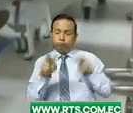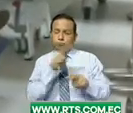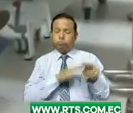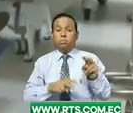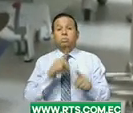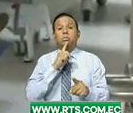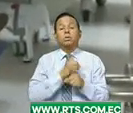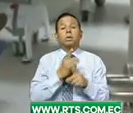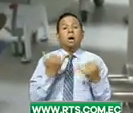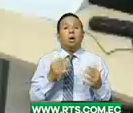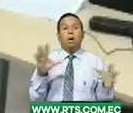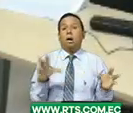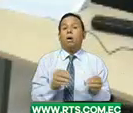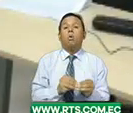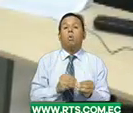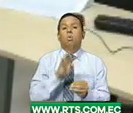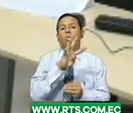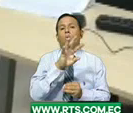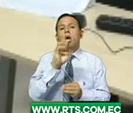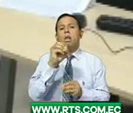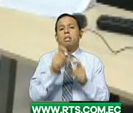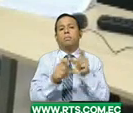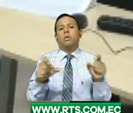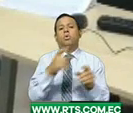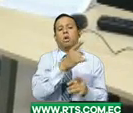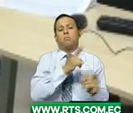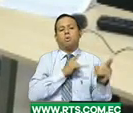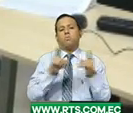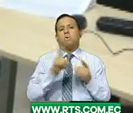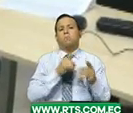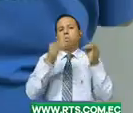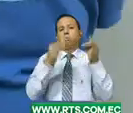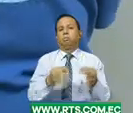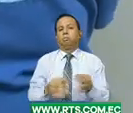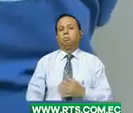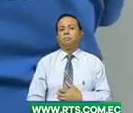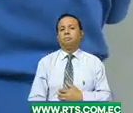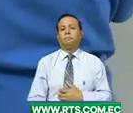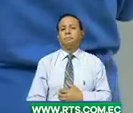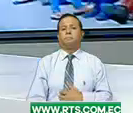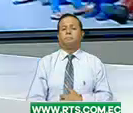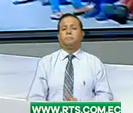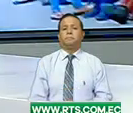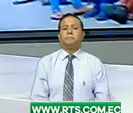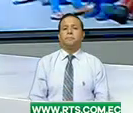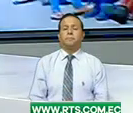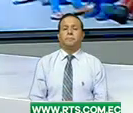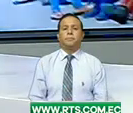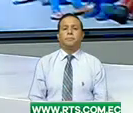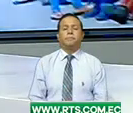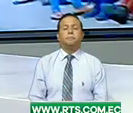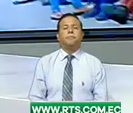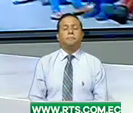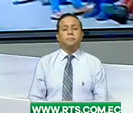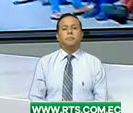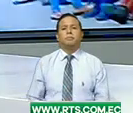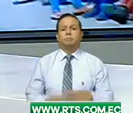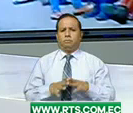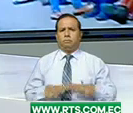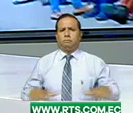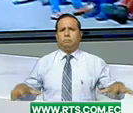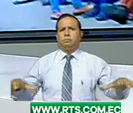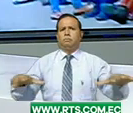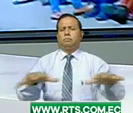total se registran 40 personas que han sido infectadas, informó Javier Rosero. Y en este ambiente, centenares